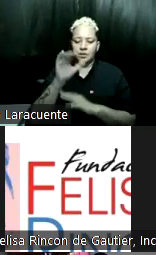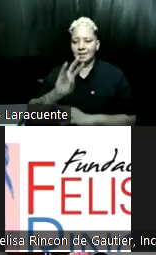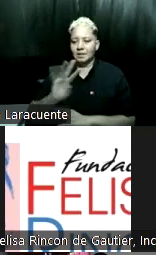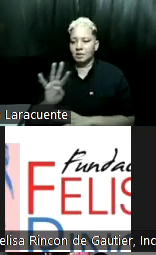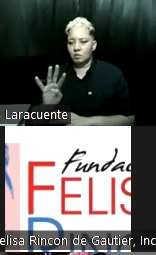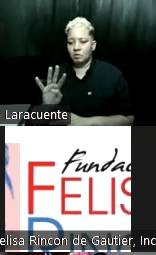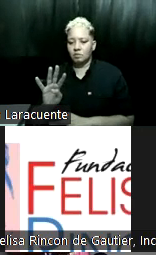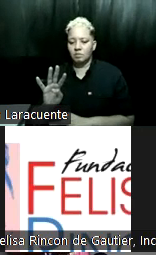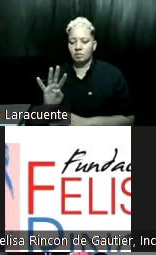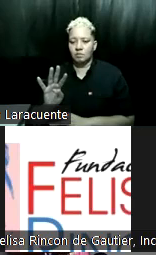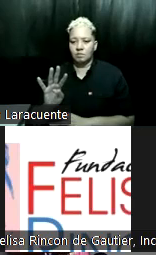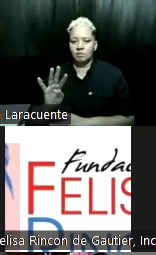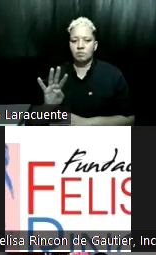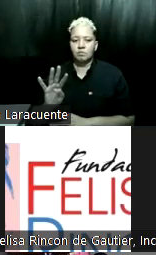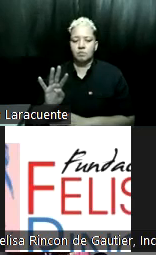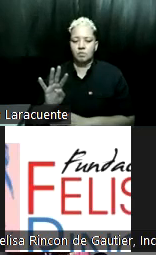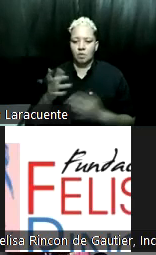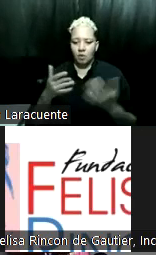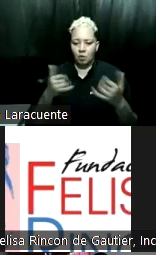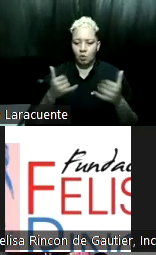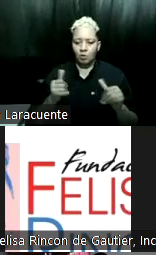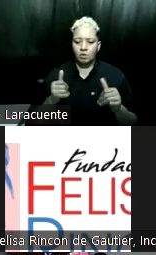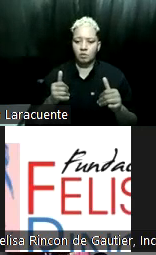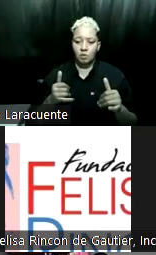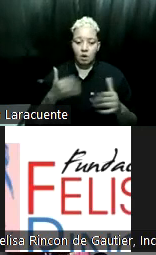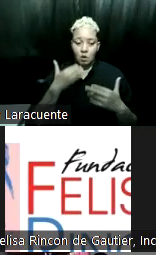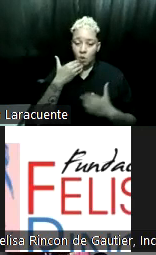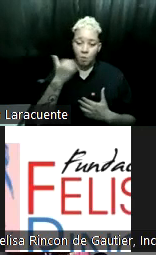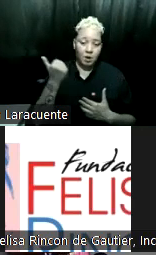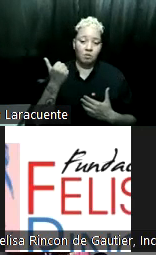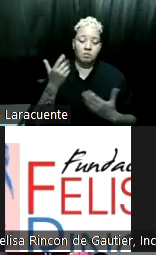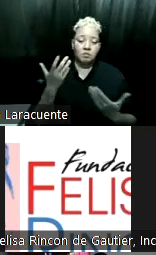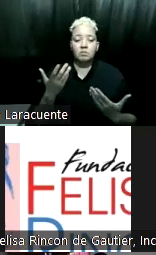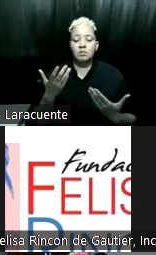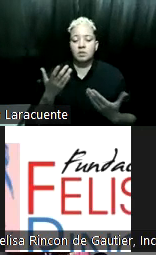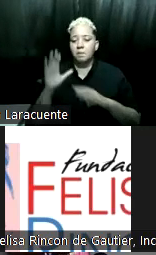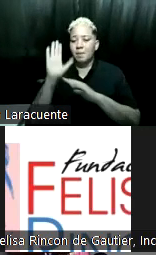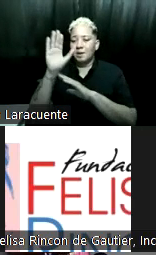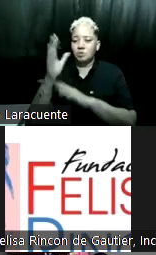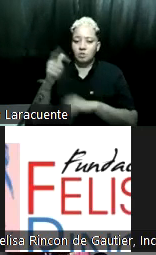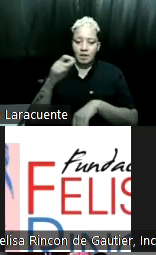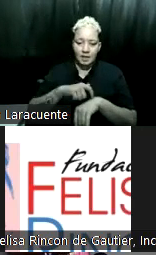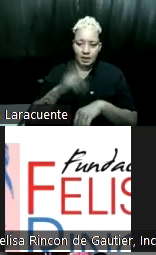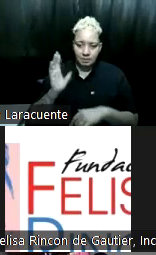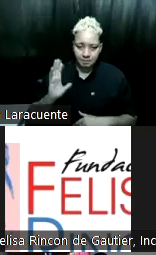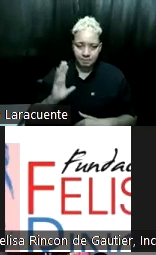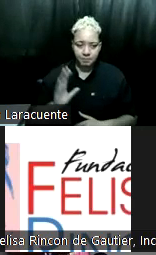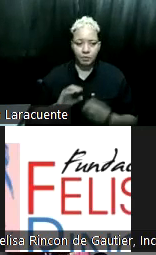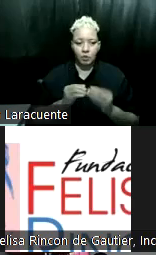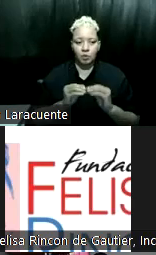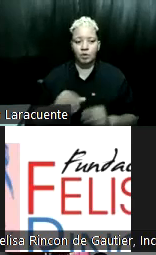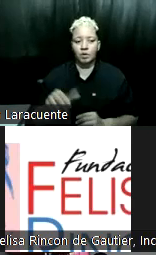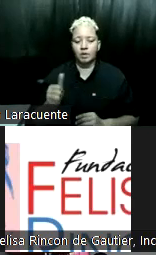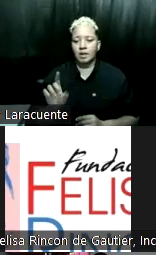74 vino a jugar la crema del baloncesto de ese momento. Tenemos el número 10 a